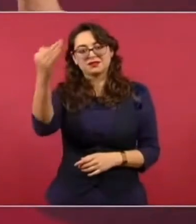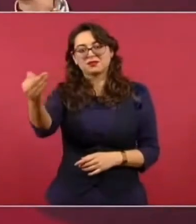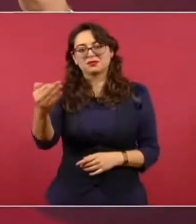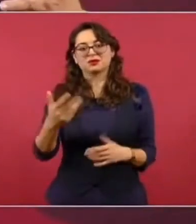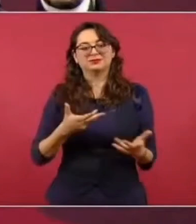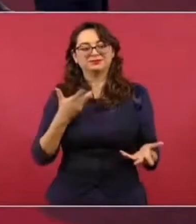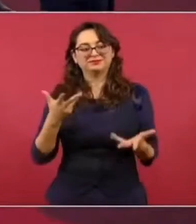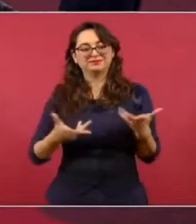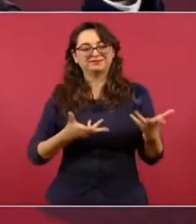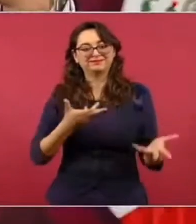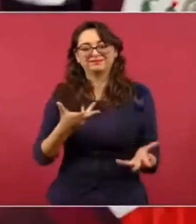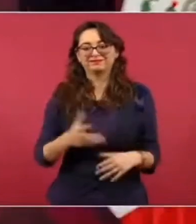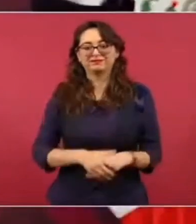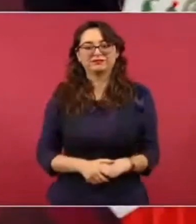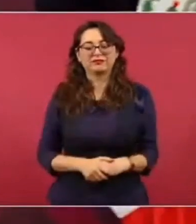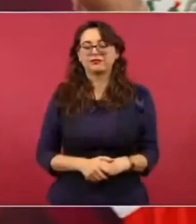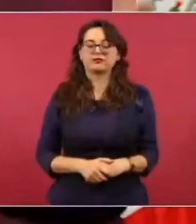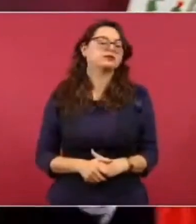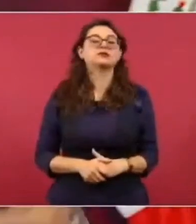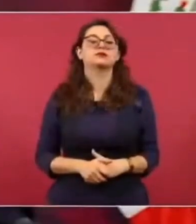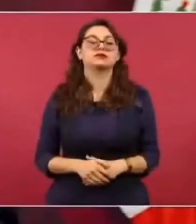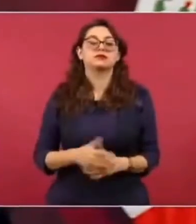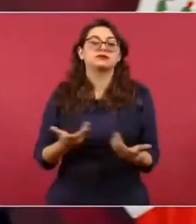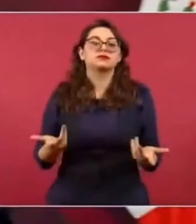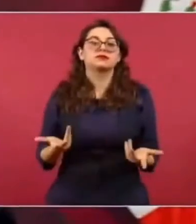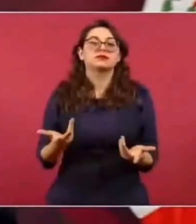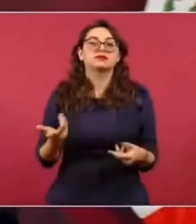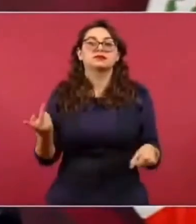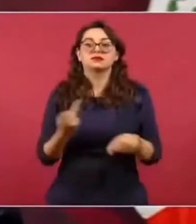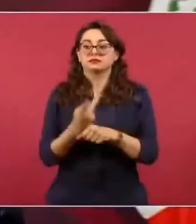¿Por qué tenemos que pagar tanto de comisiones?